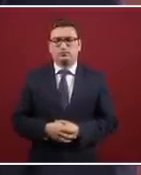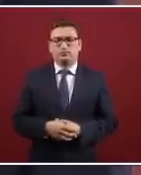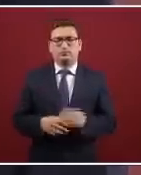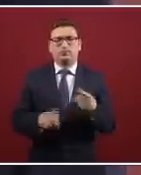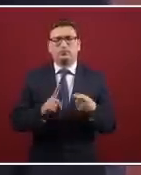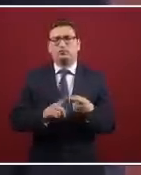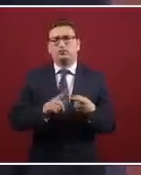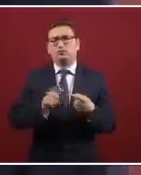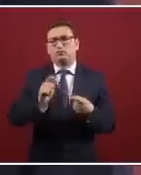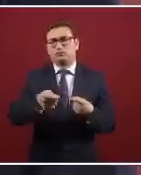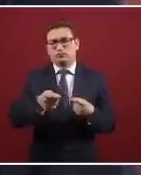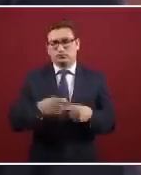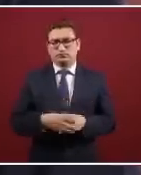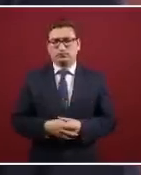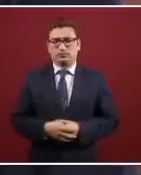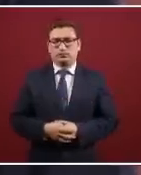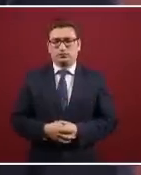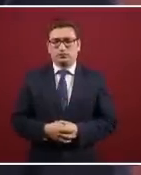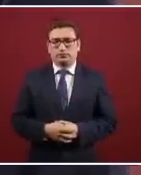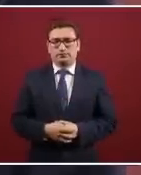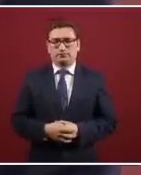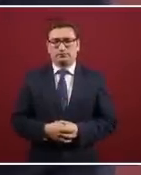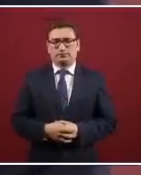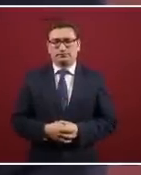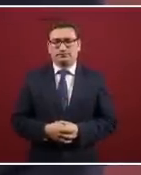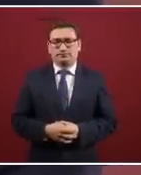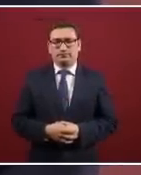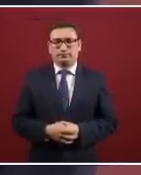primero con